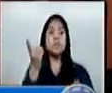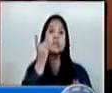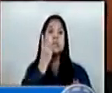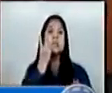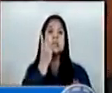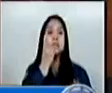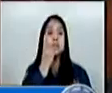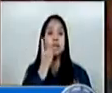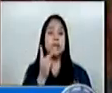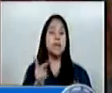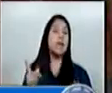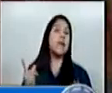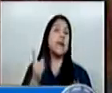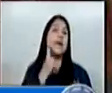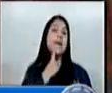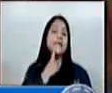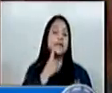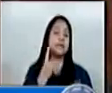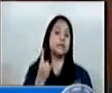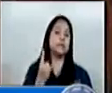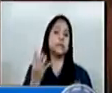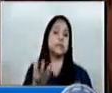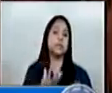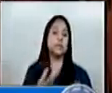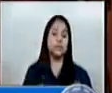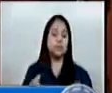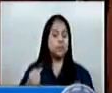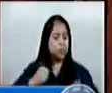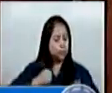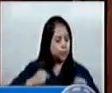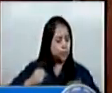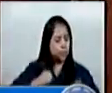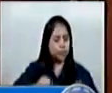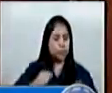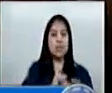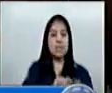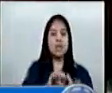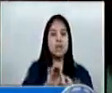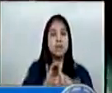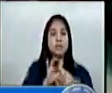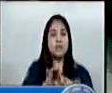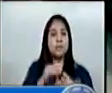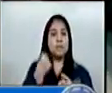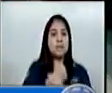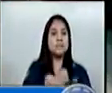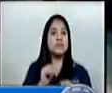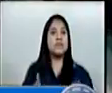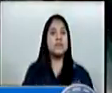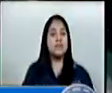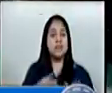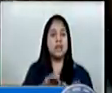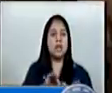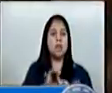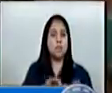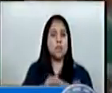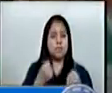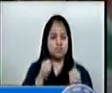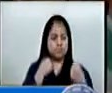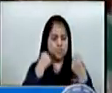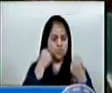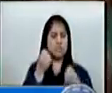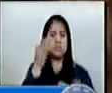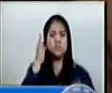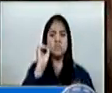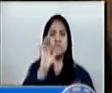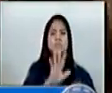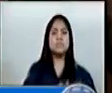ejercicios deben de ser prácticas constantes en nuestra región. El mandatario dio a conocer que giró instrucciones